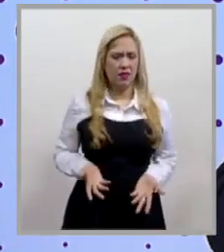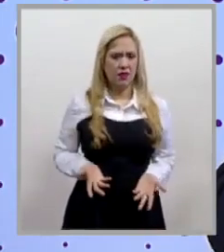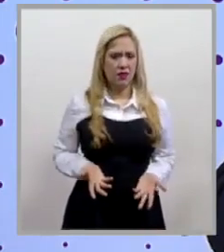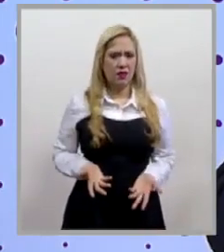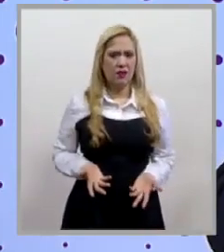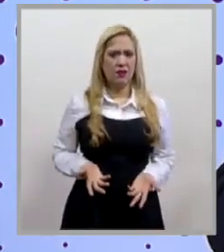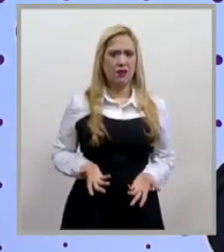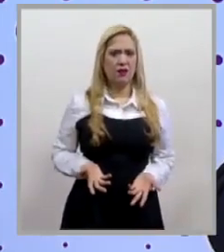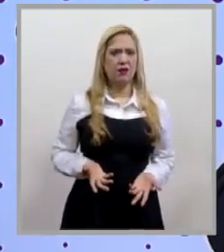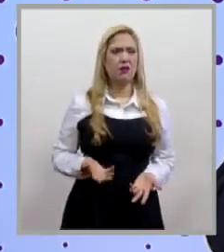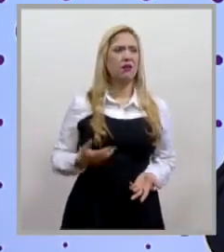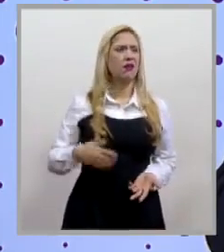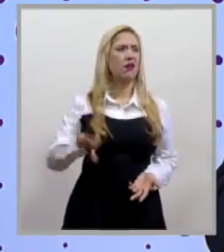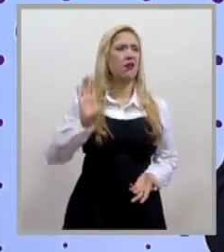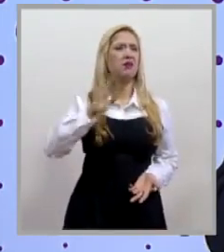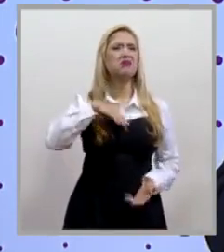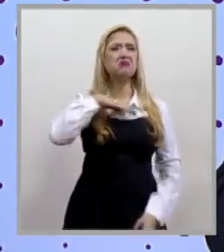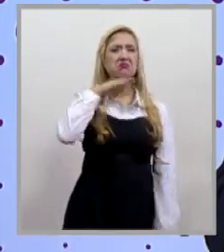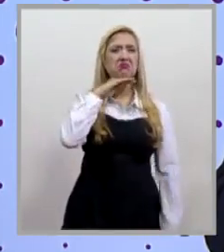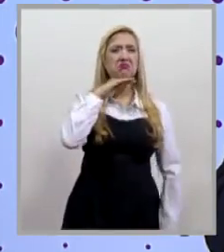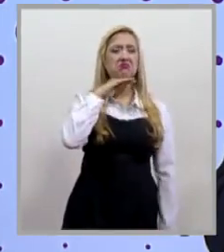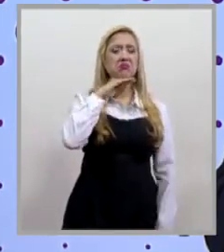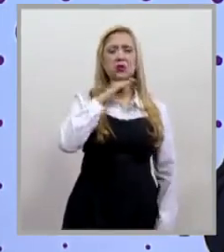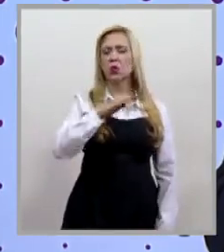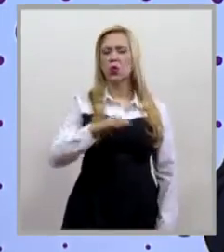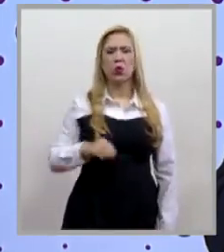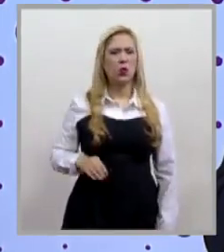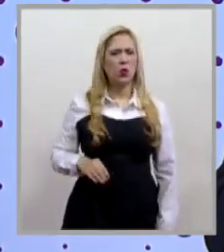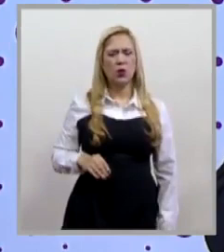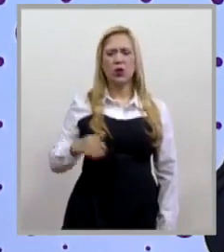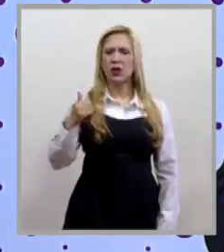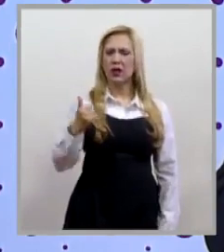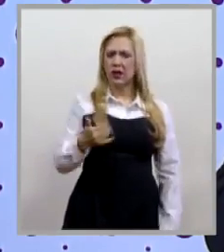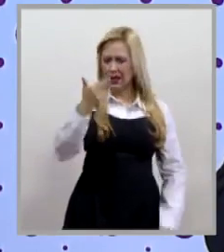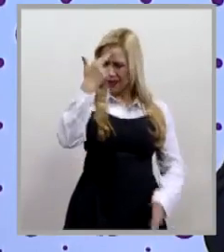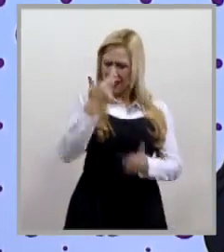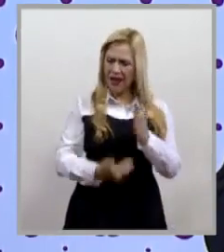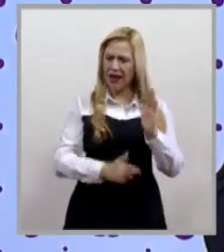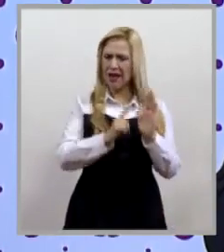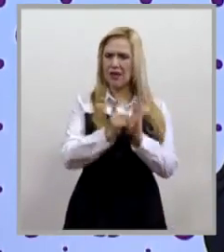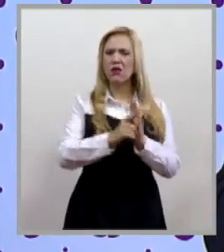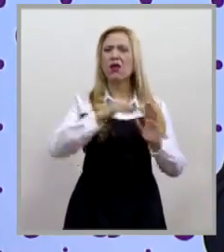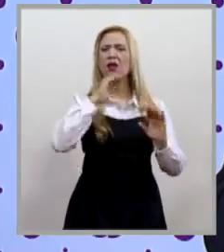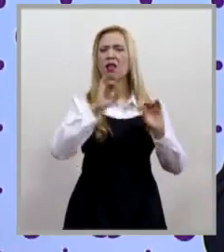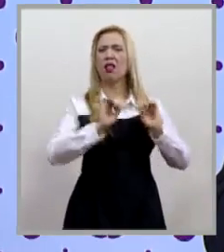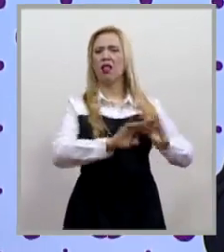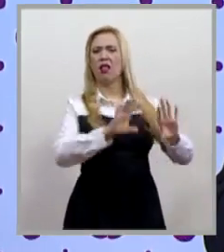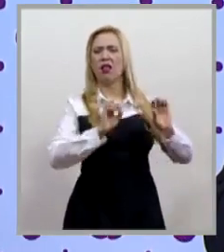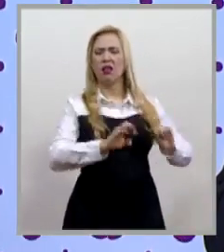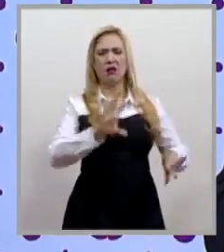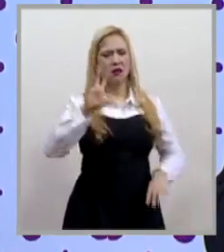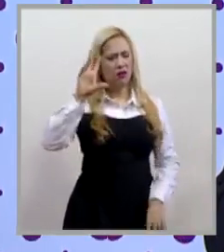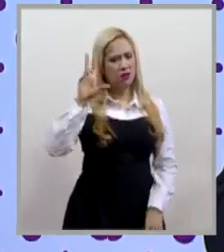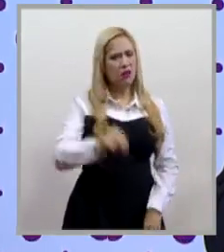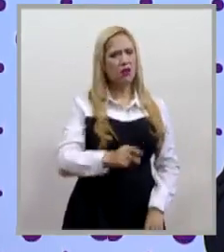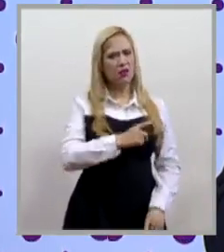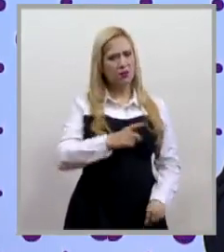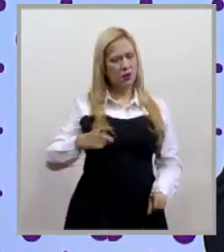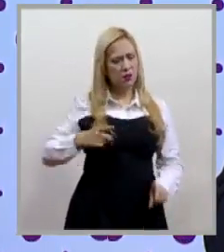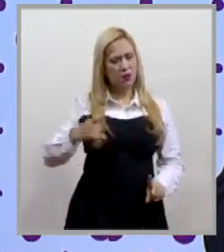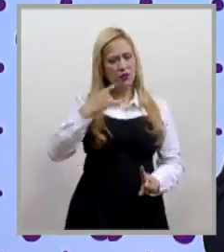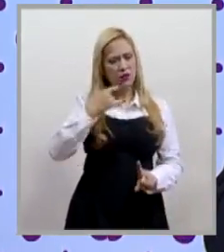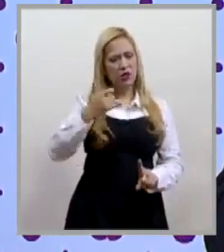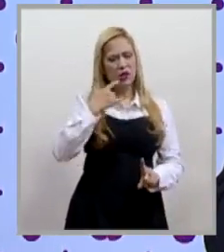esa indiferencia social, sino también la impunidad sobre el delito. Y creo que es ahí donde nos debemos enfocar y los esfuerzos